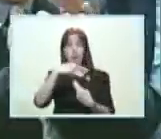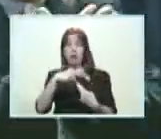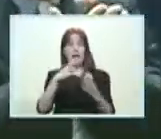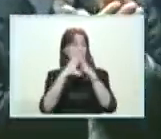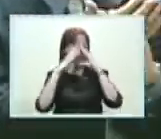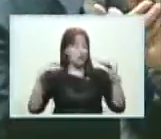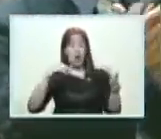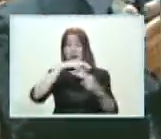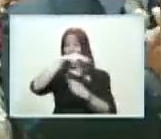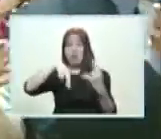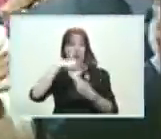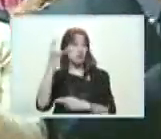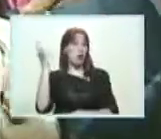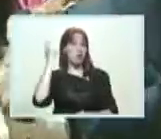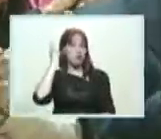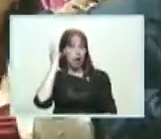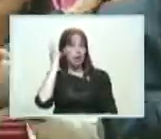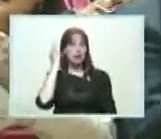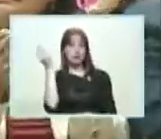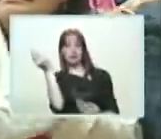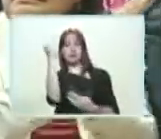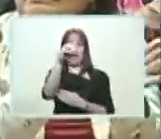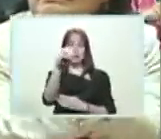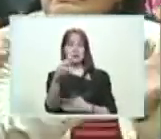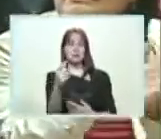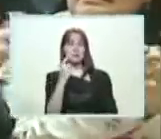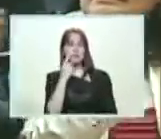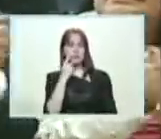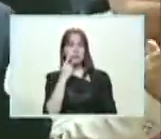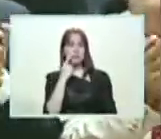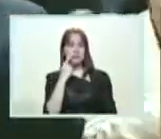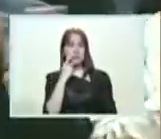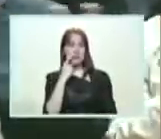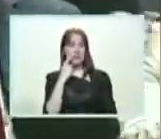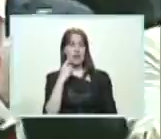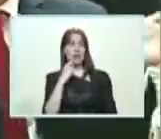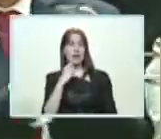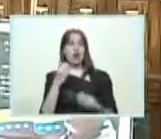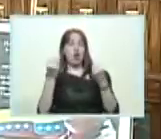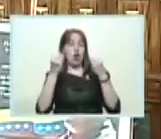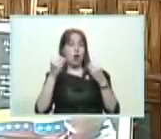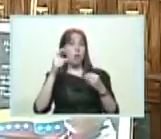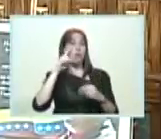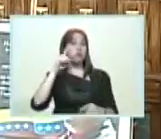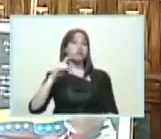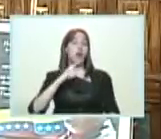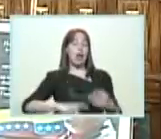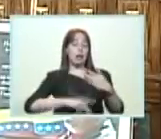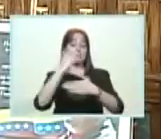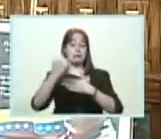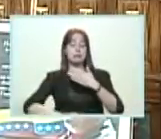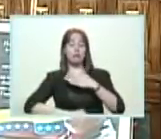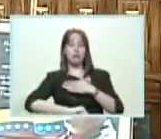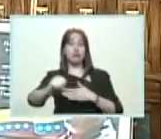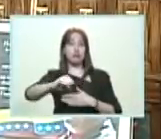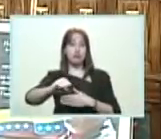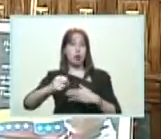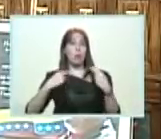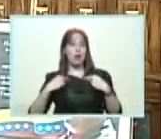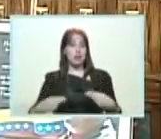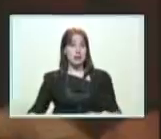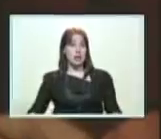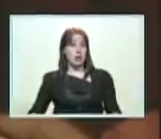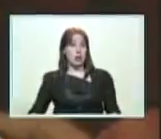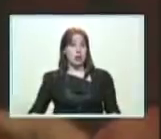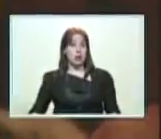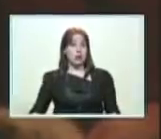la revolución. Yo he lanzado el plan de parto humanizado.